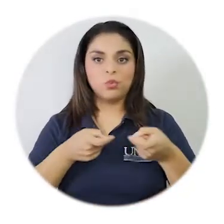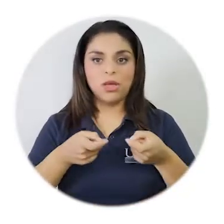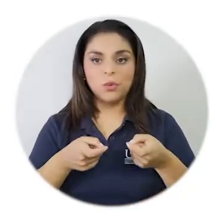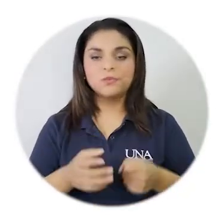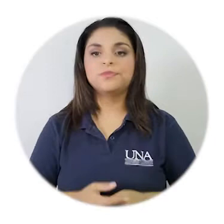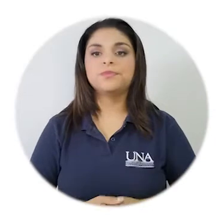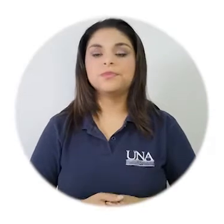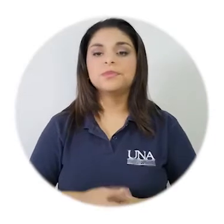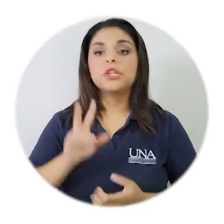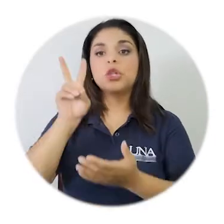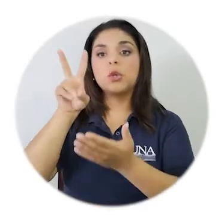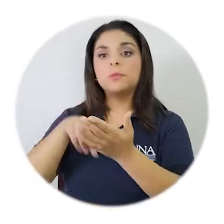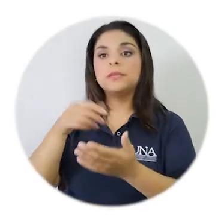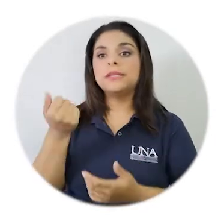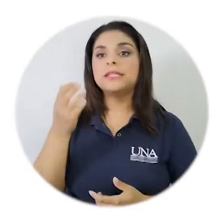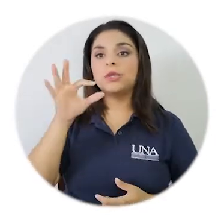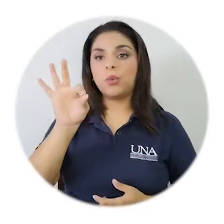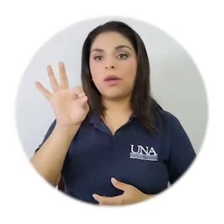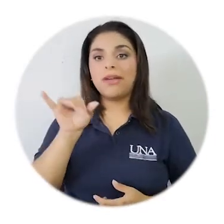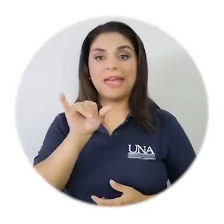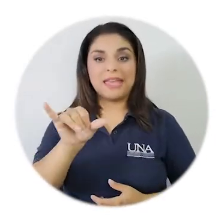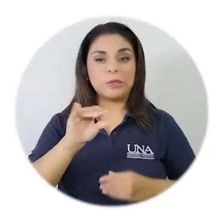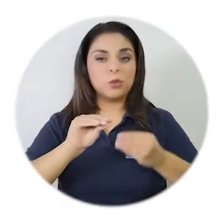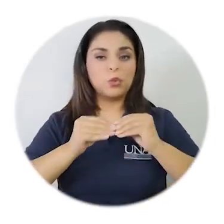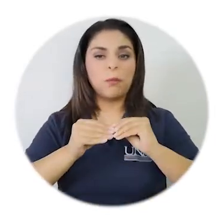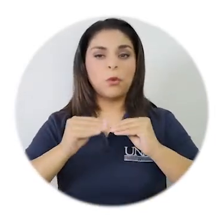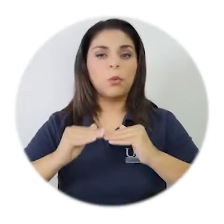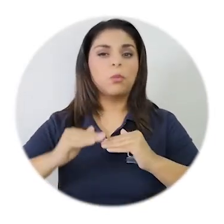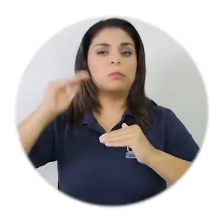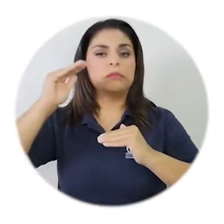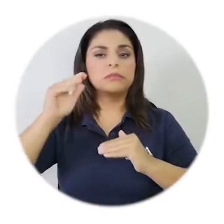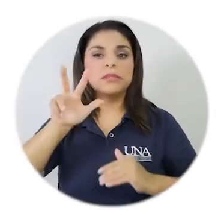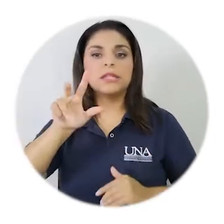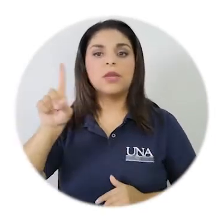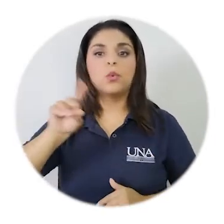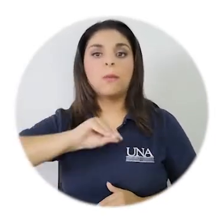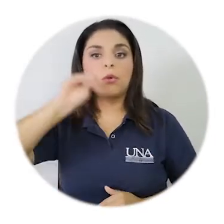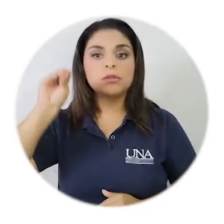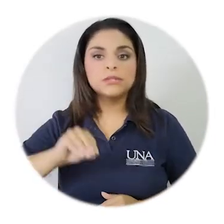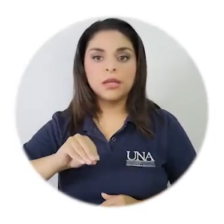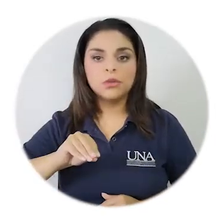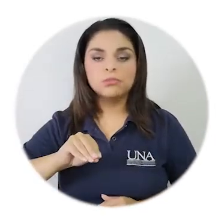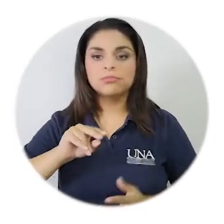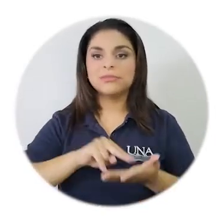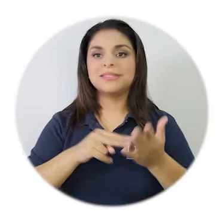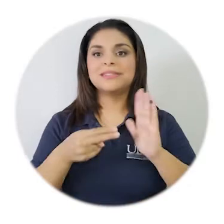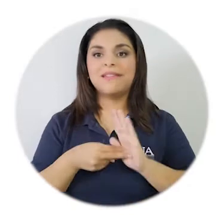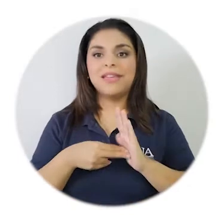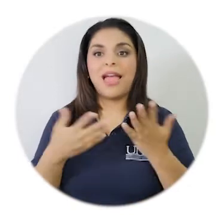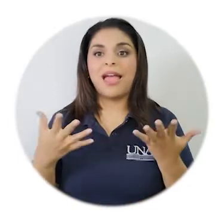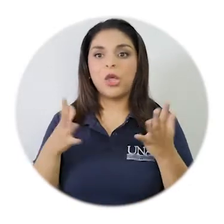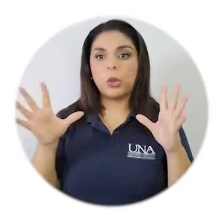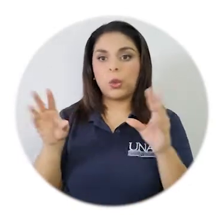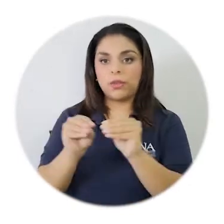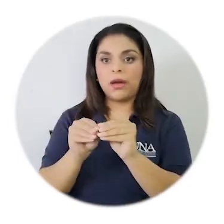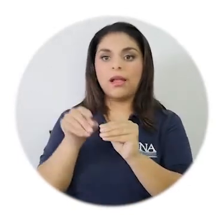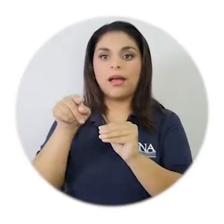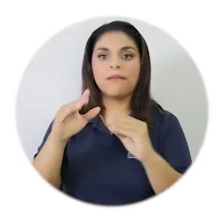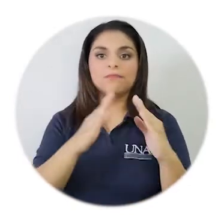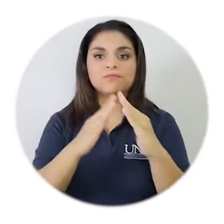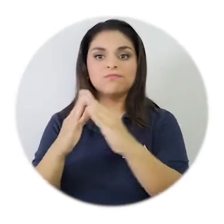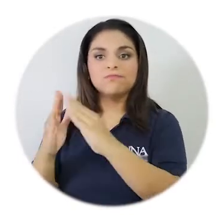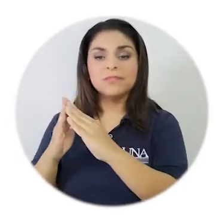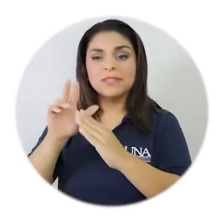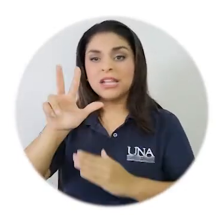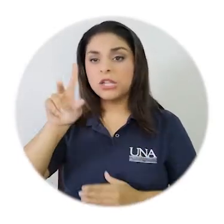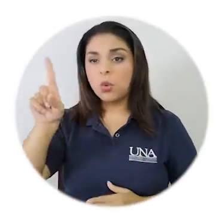regulador. En el 2019 esa cifra llegó al 31%. Es decir, que del total